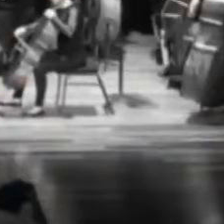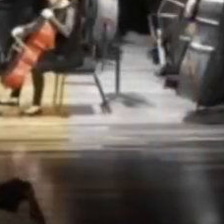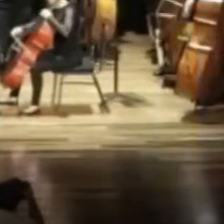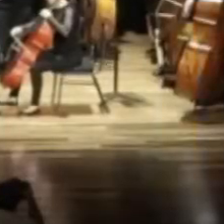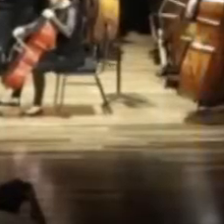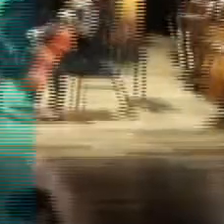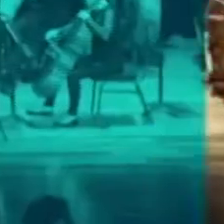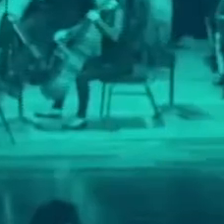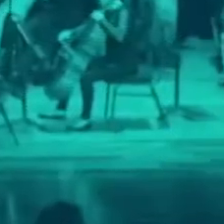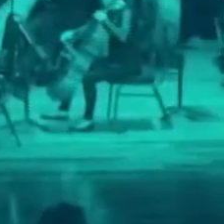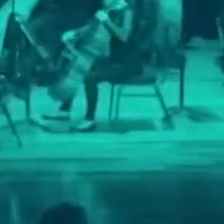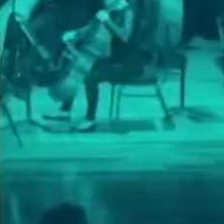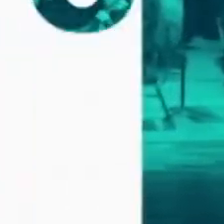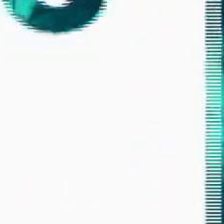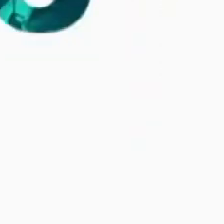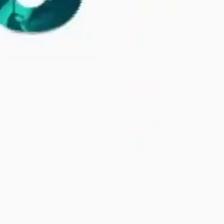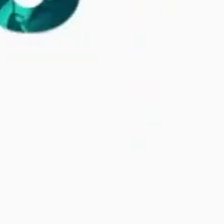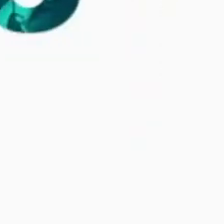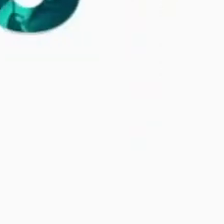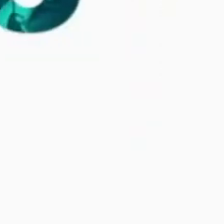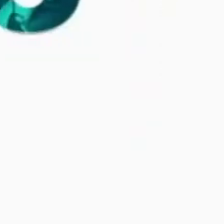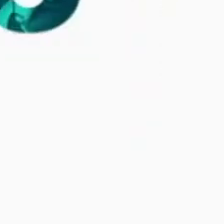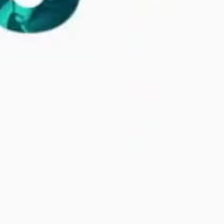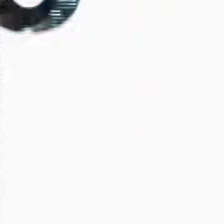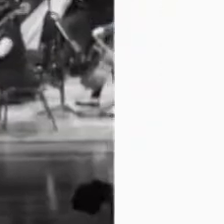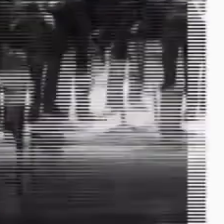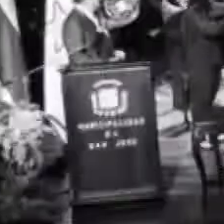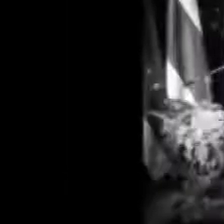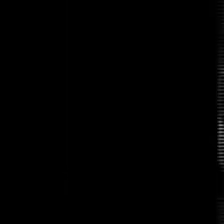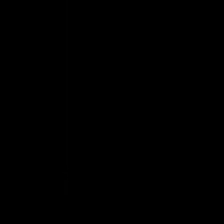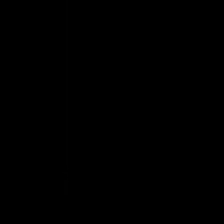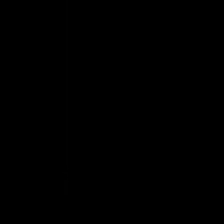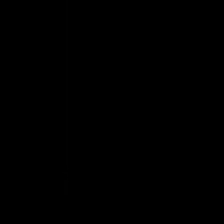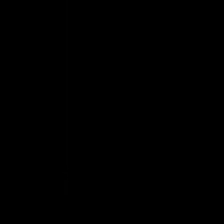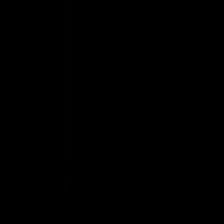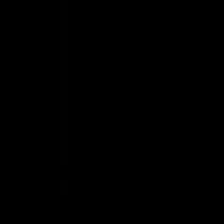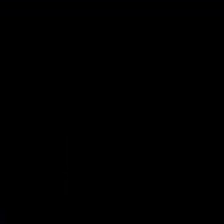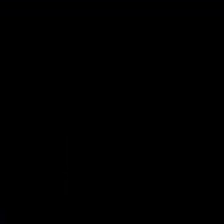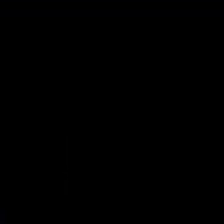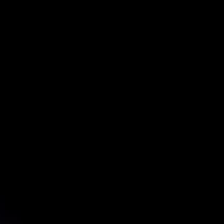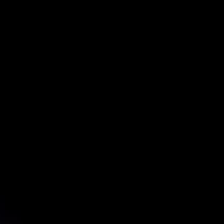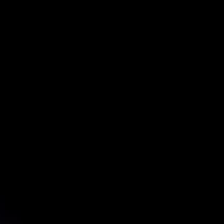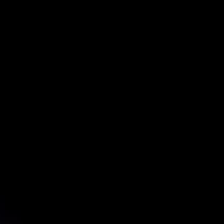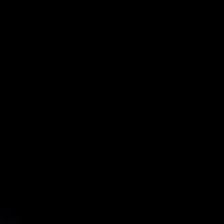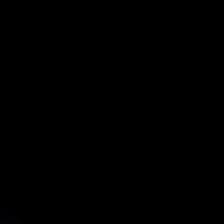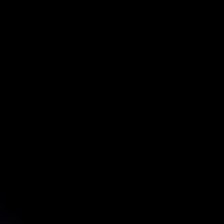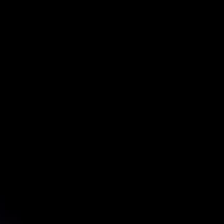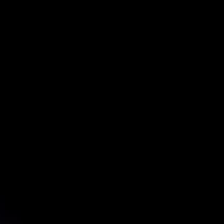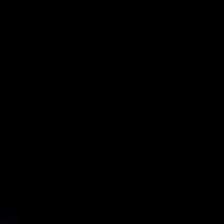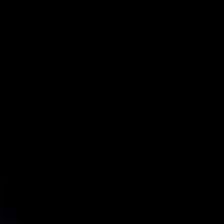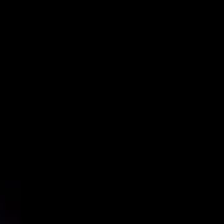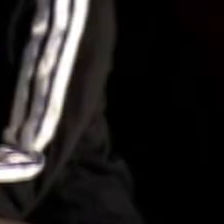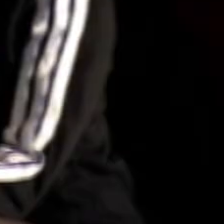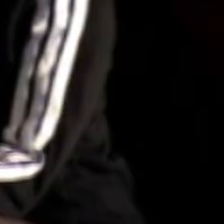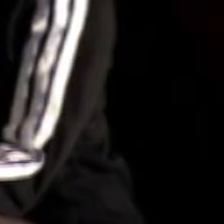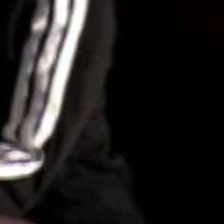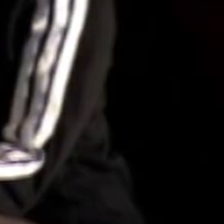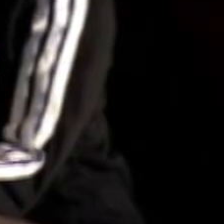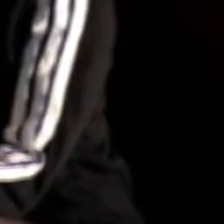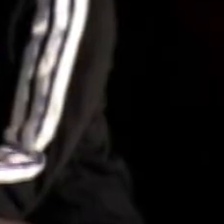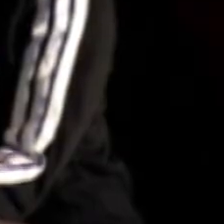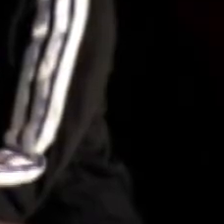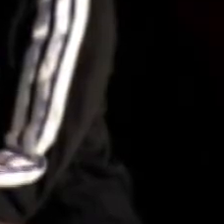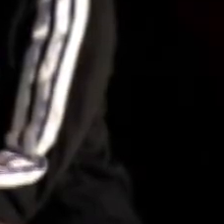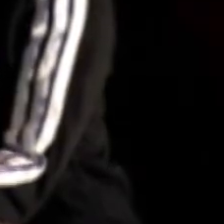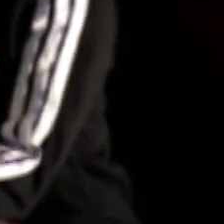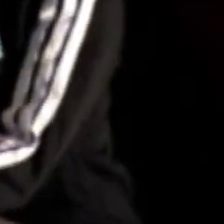En nuestro espacio Arte 13, disfrute de esta obra de teatro basada en el libro del español Antonio Lozano.